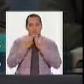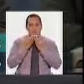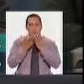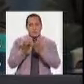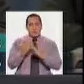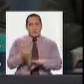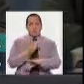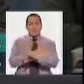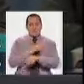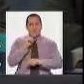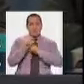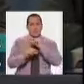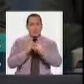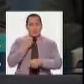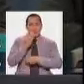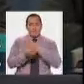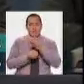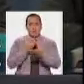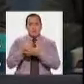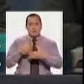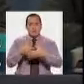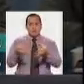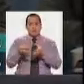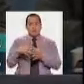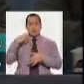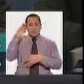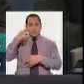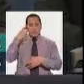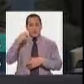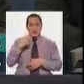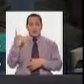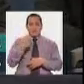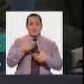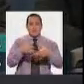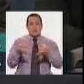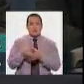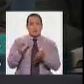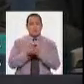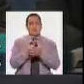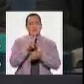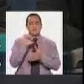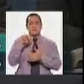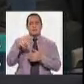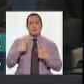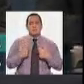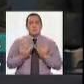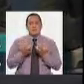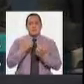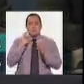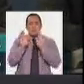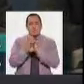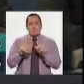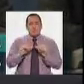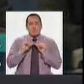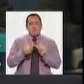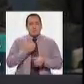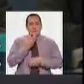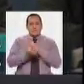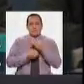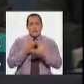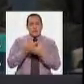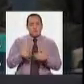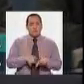de manera periódica a los representantes de los partidos políticos sobre el caso Chavín de Huántar. Quisiéramos saber si mantuvo informado también